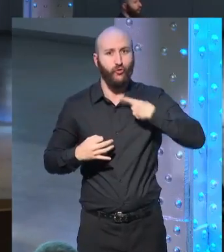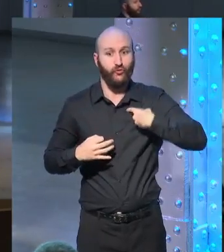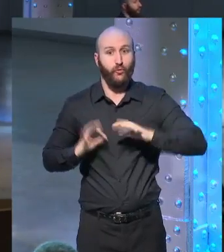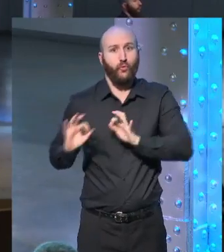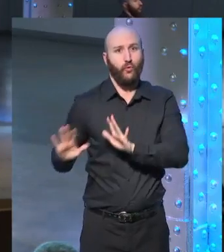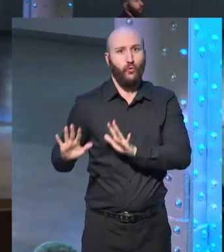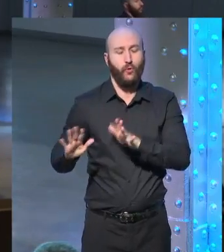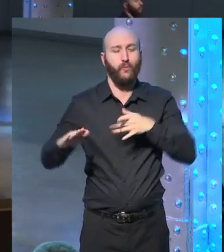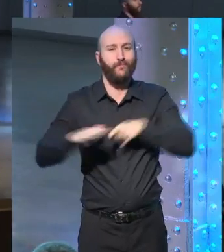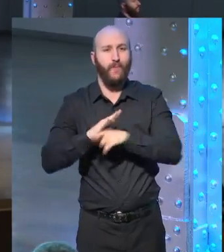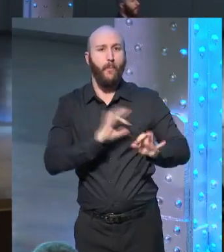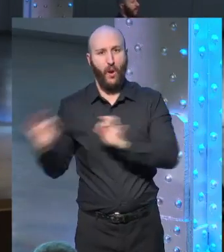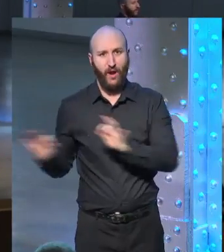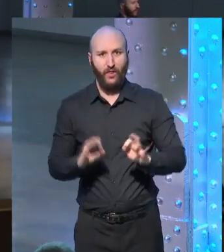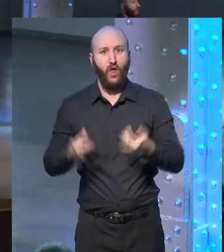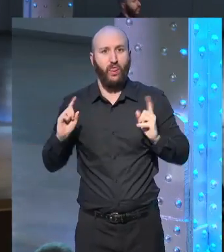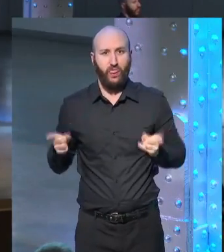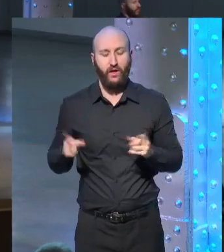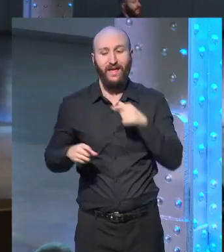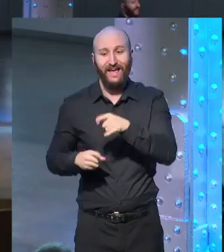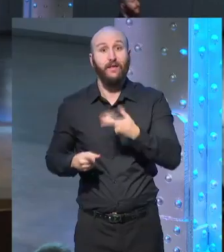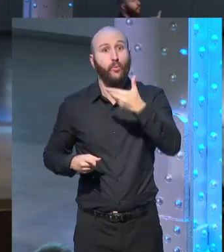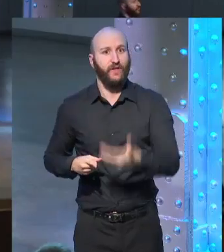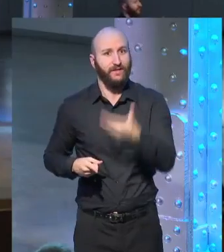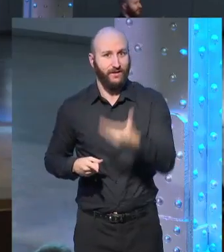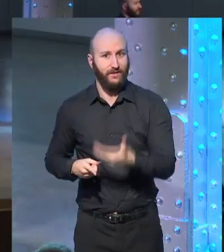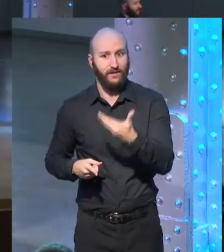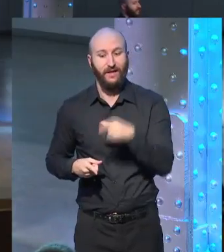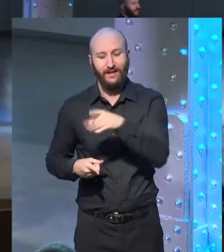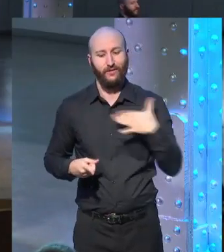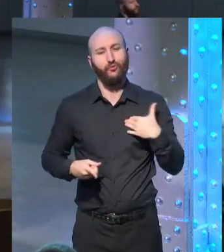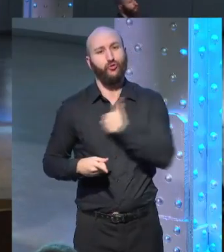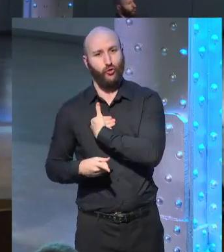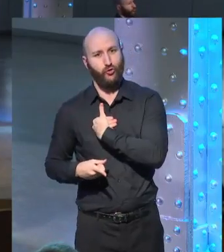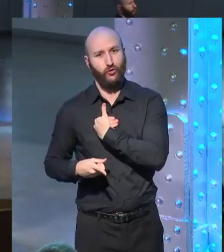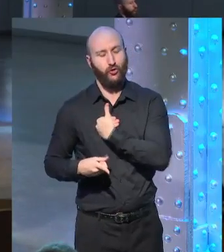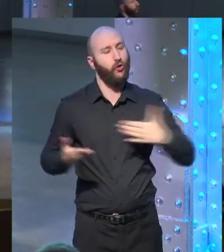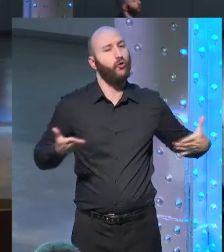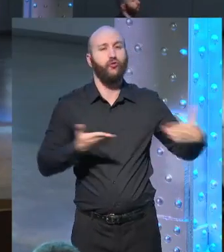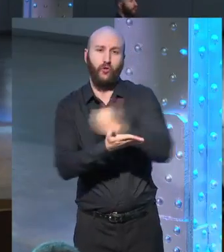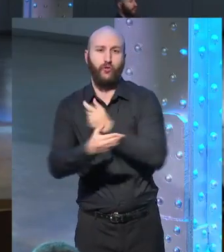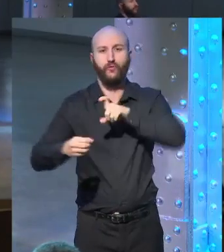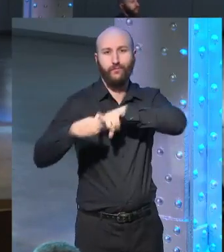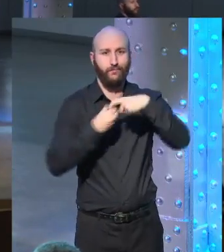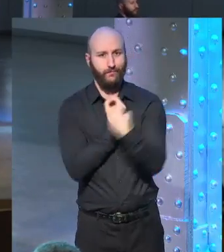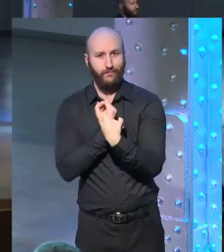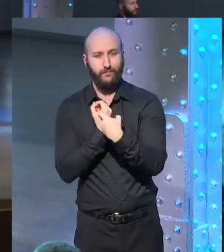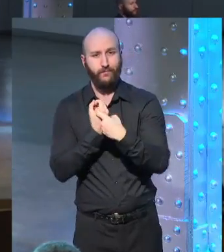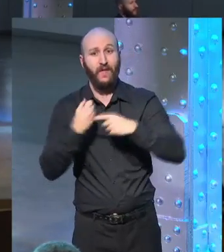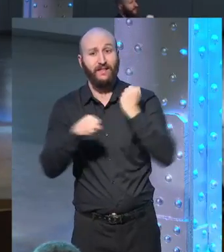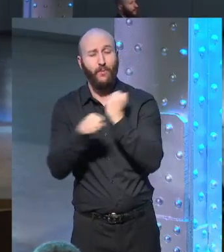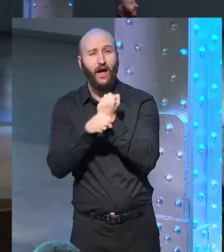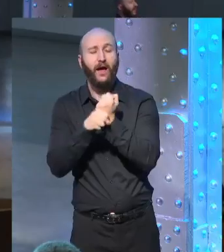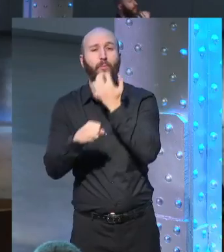que gestionar. Y ahí es un punto muy importante en el que es un papel de todos nosotros, de los que trabajamos en los